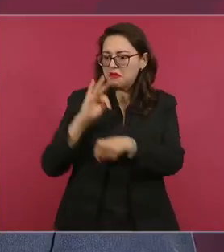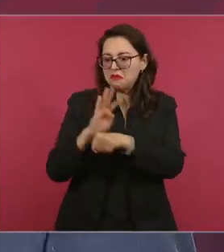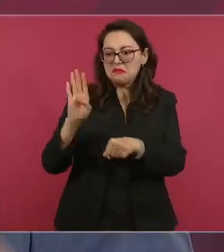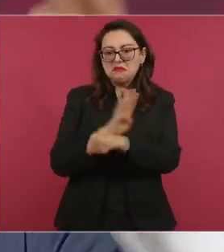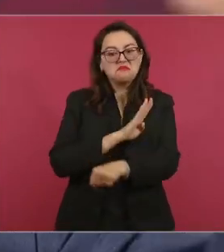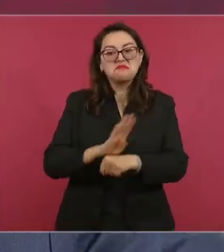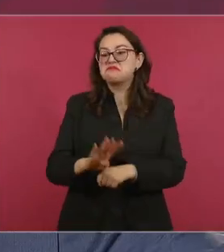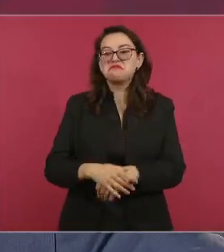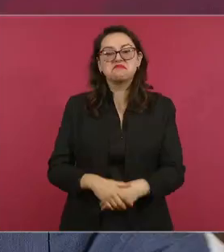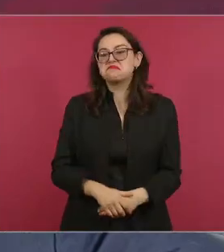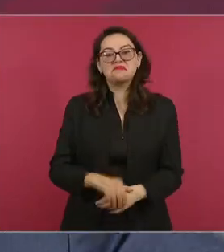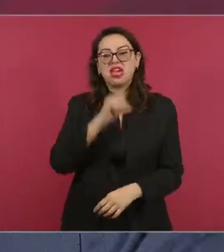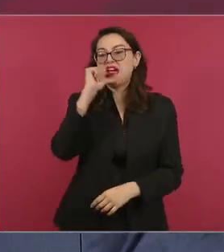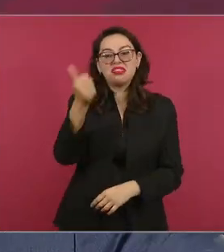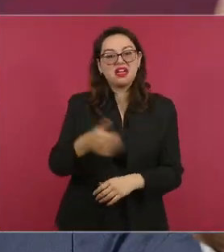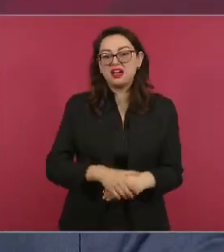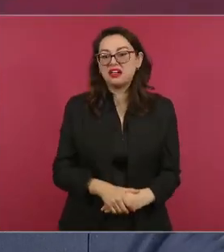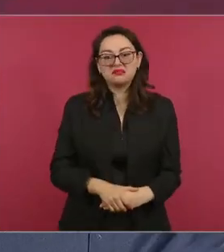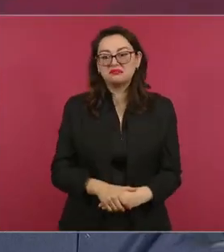No